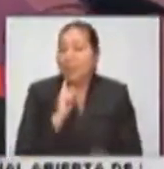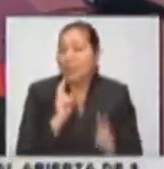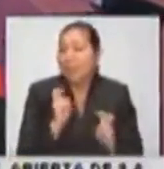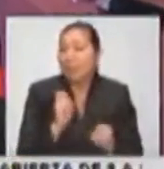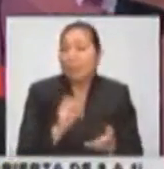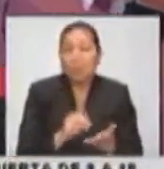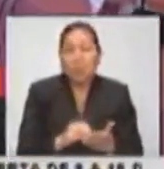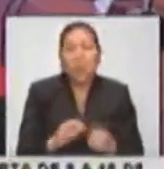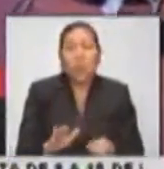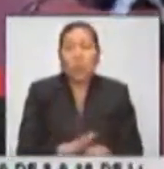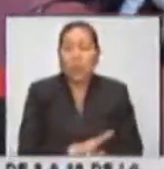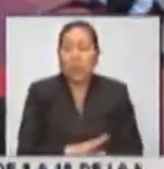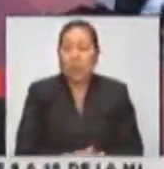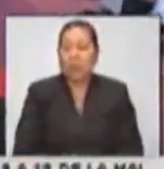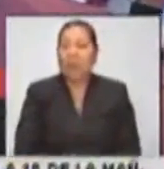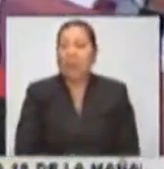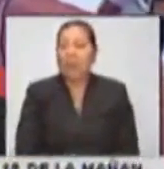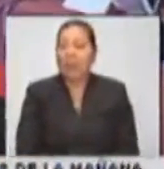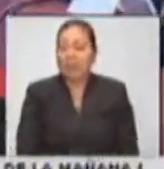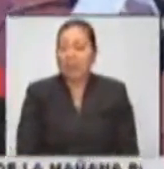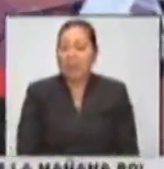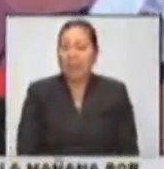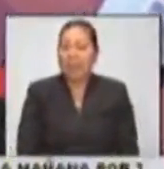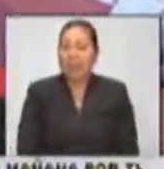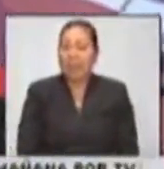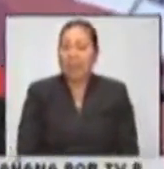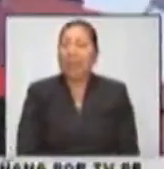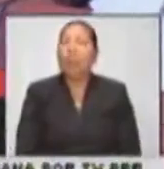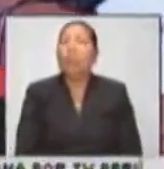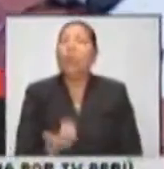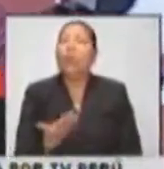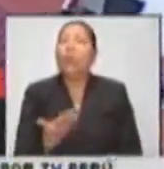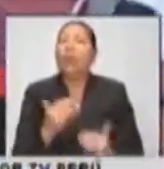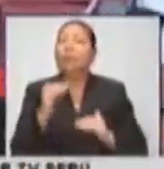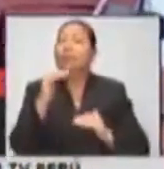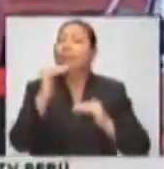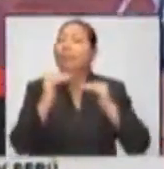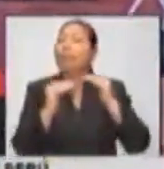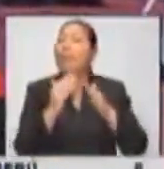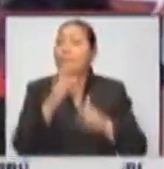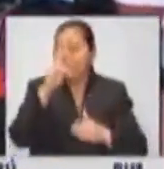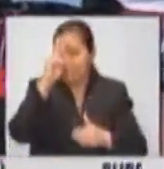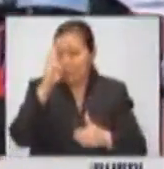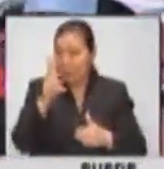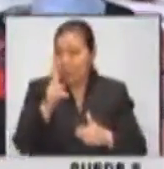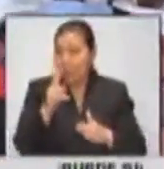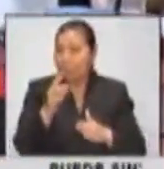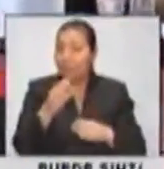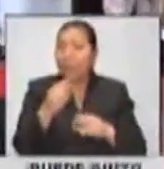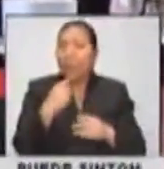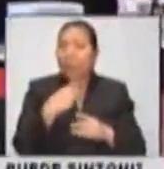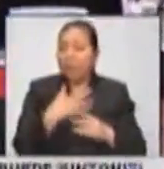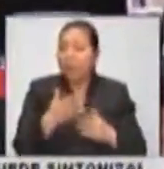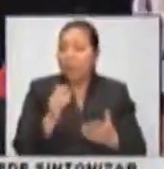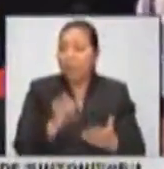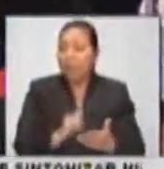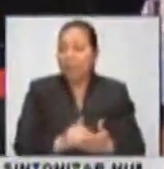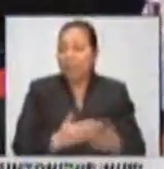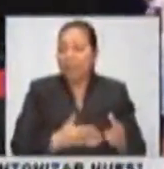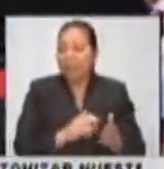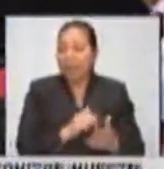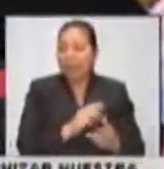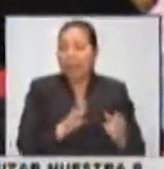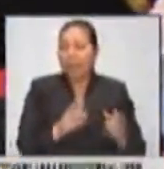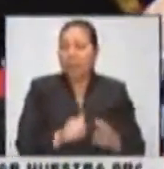complejos. Siguiente, por favor. Y entonces están los estatus. Perú ha ido participando y ahí los distintos colores determinan